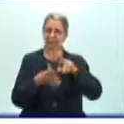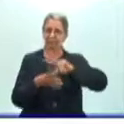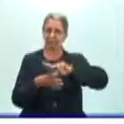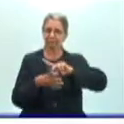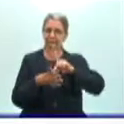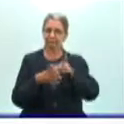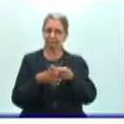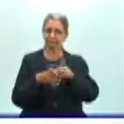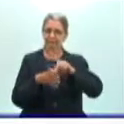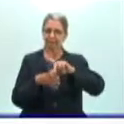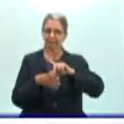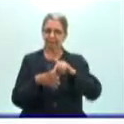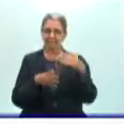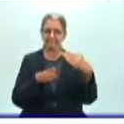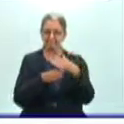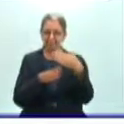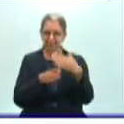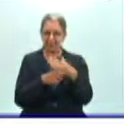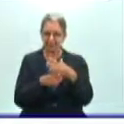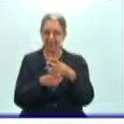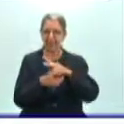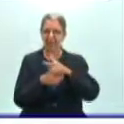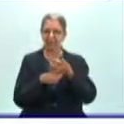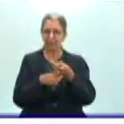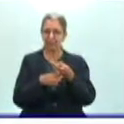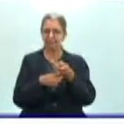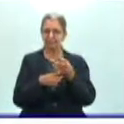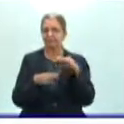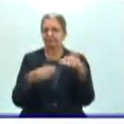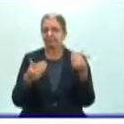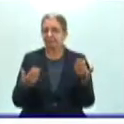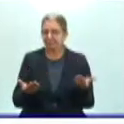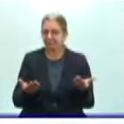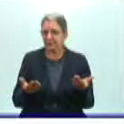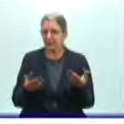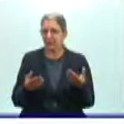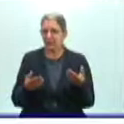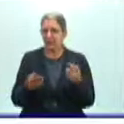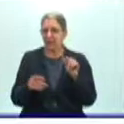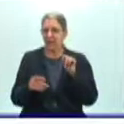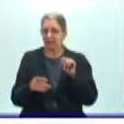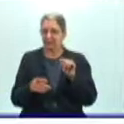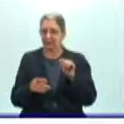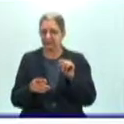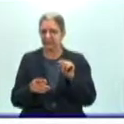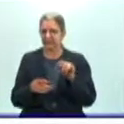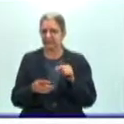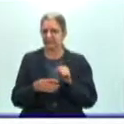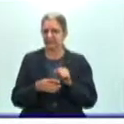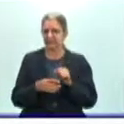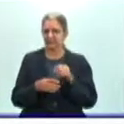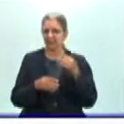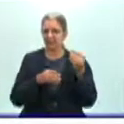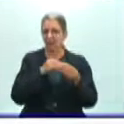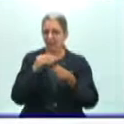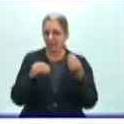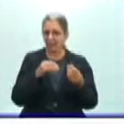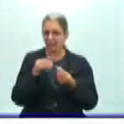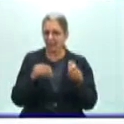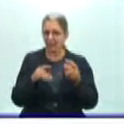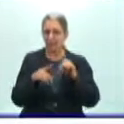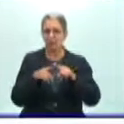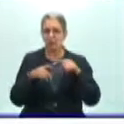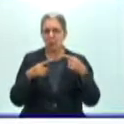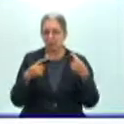amplitud es la mitad de su arco. Entonces vamos a establecer la relación, su